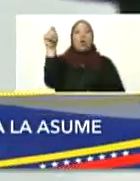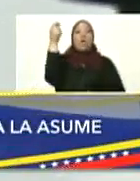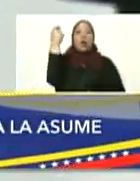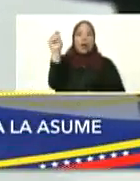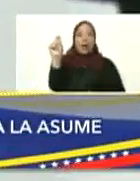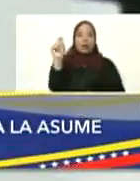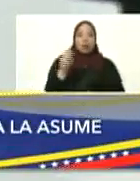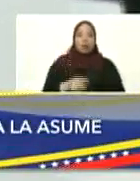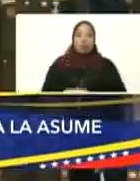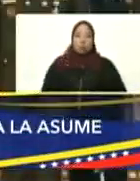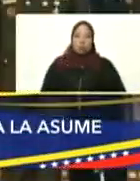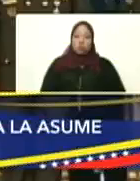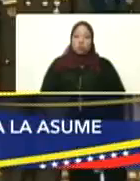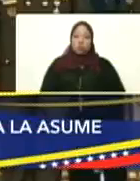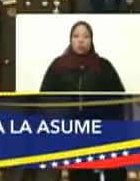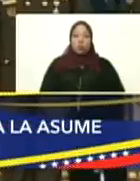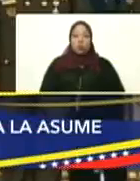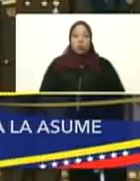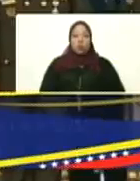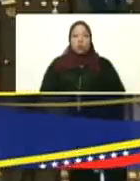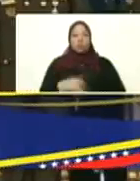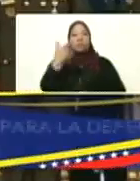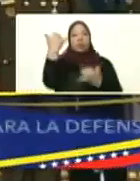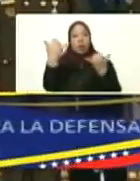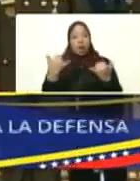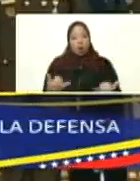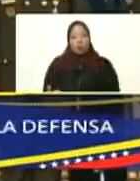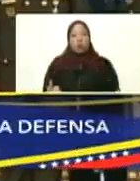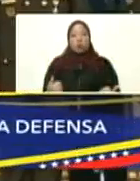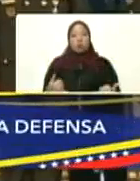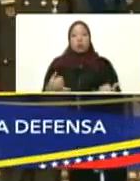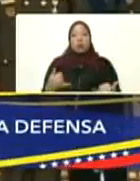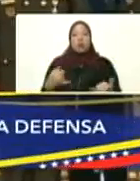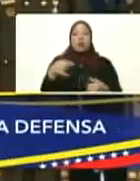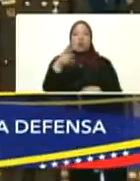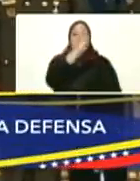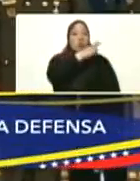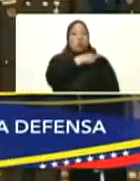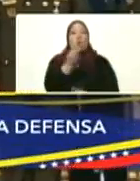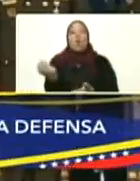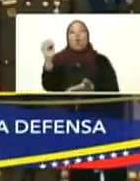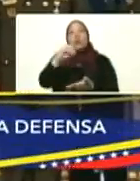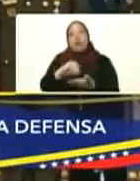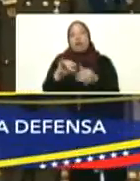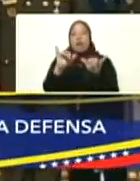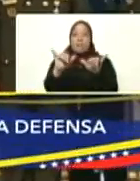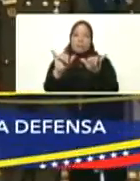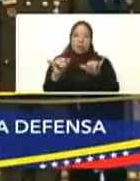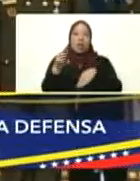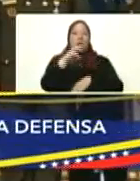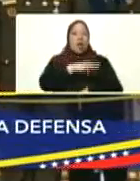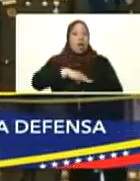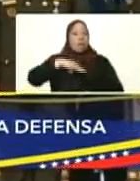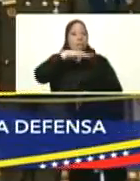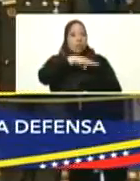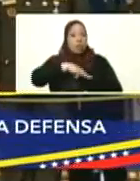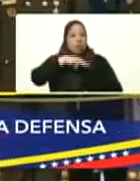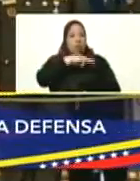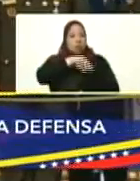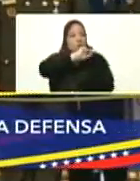ratificado. El general en jefe Padrino López queda ratificado como ministro del Poder